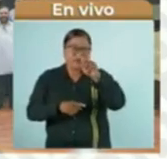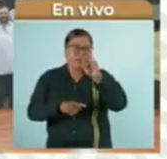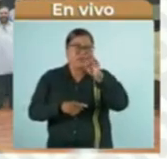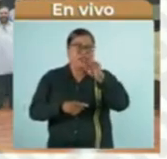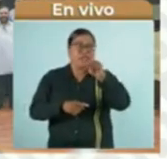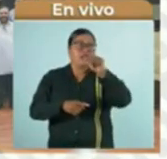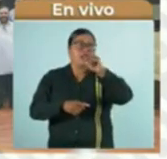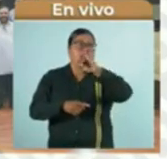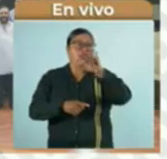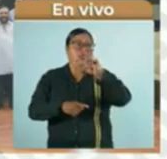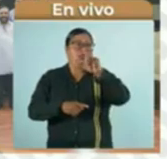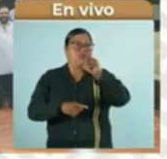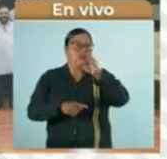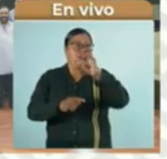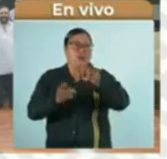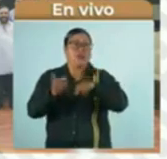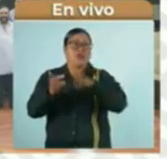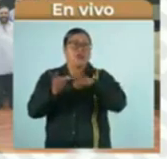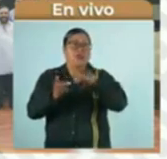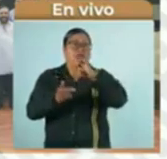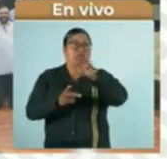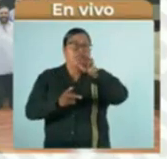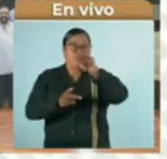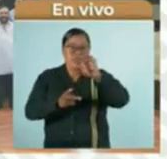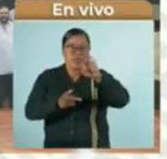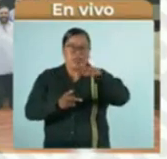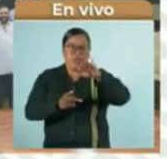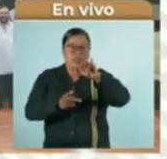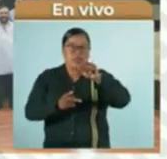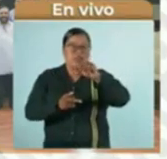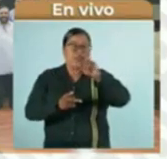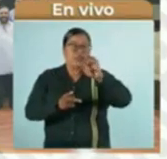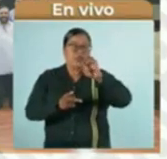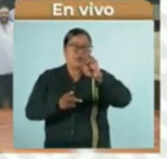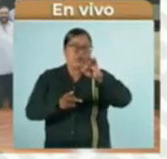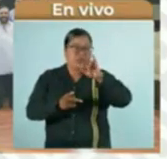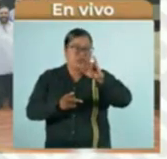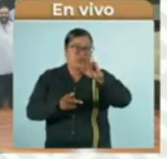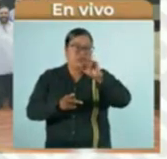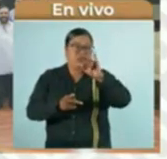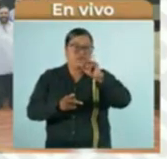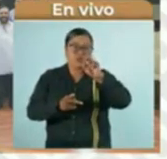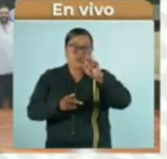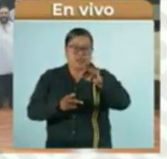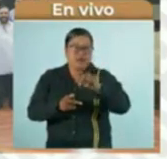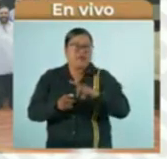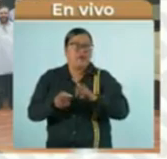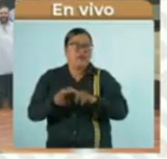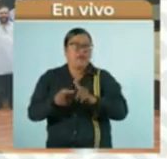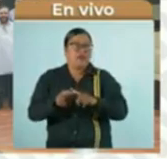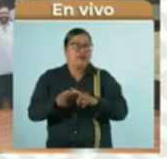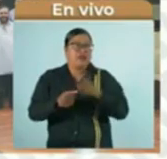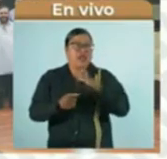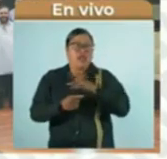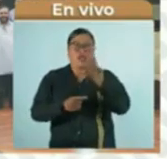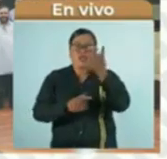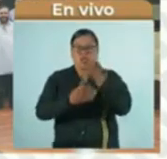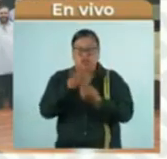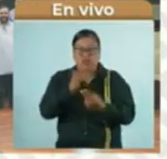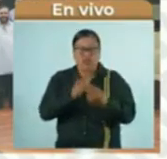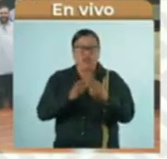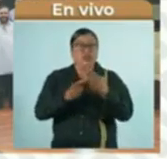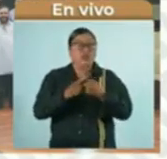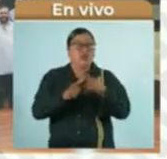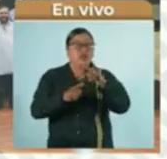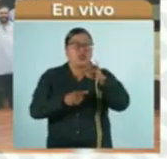y San Pedro gilotepec uno pertenece San pertenece